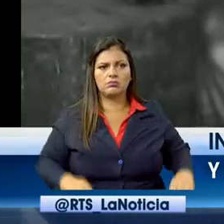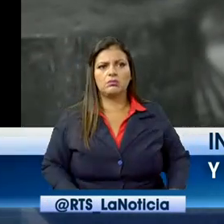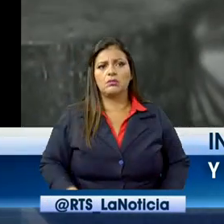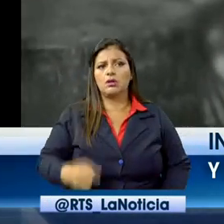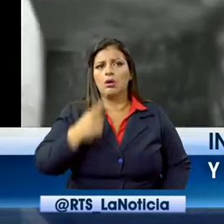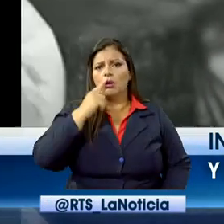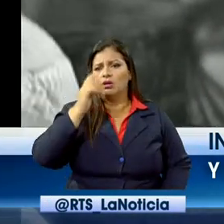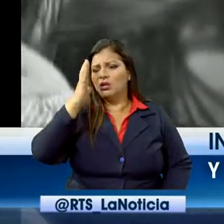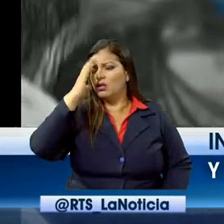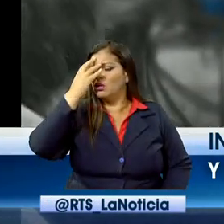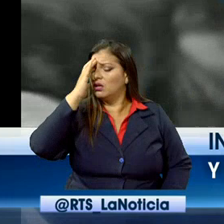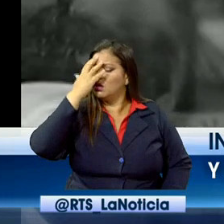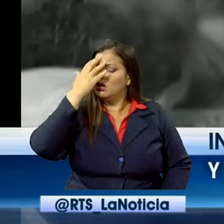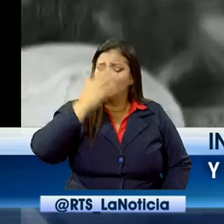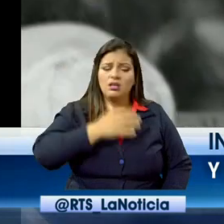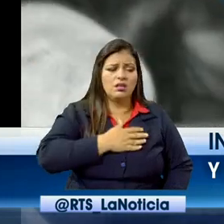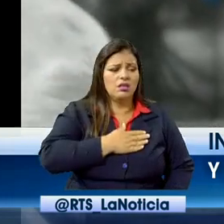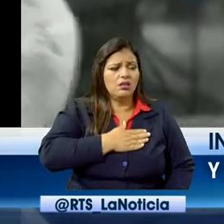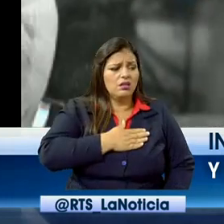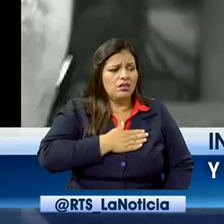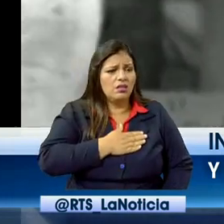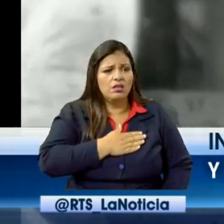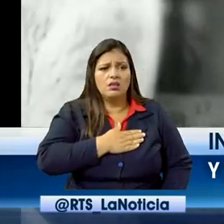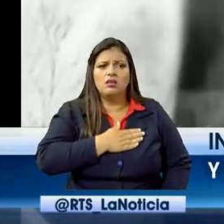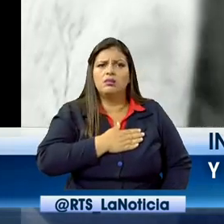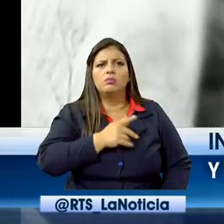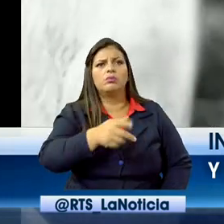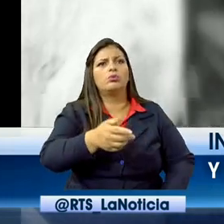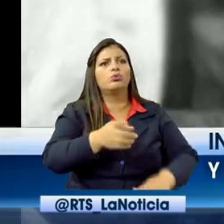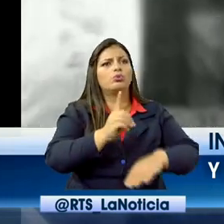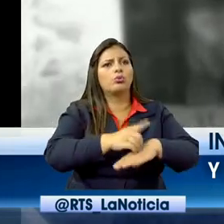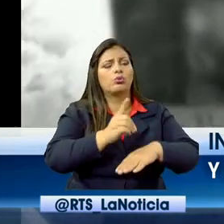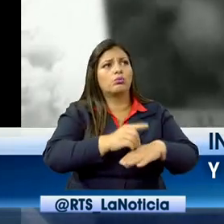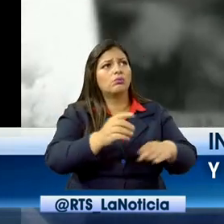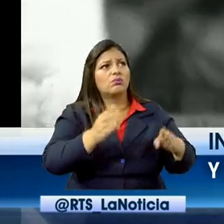y negándose a recibir ayuda médica.